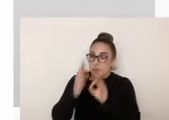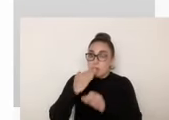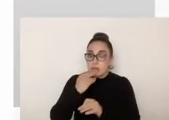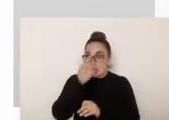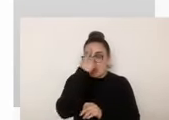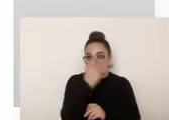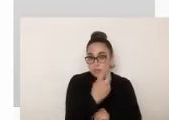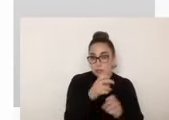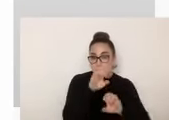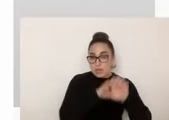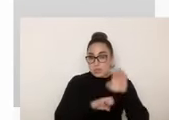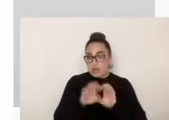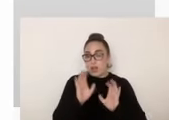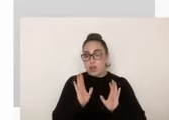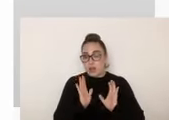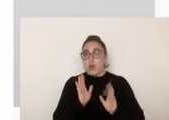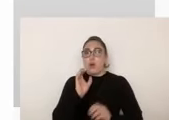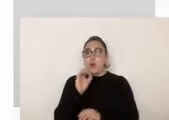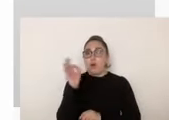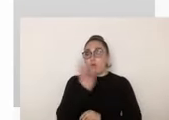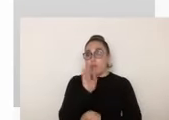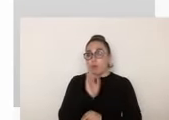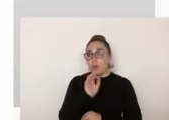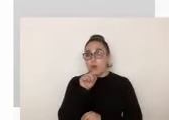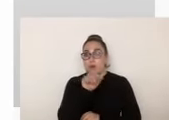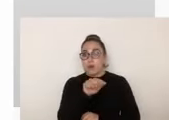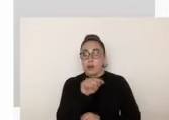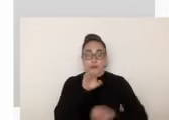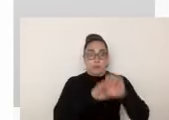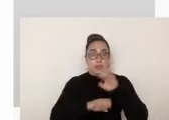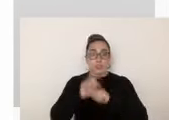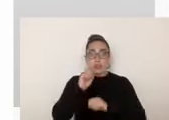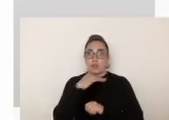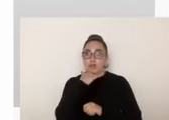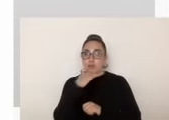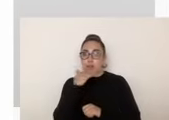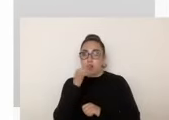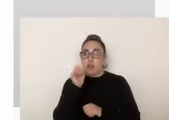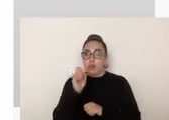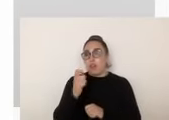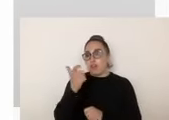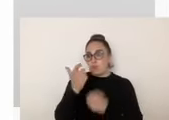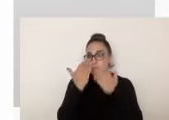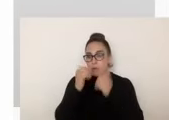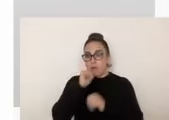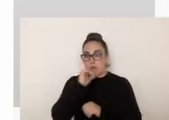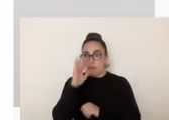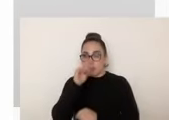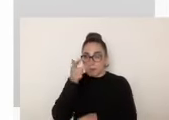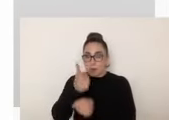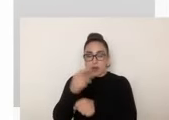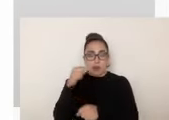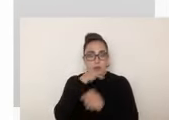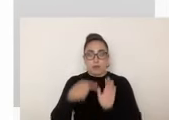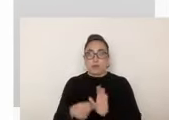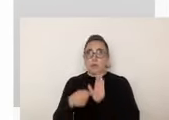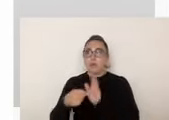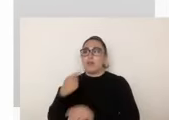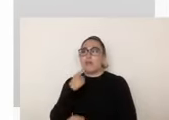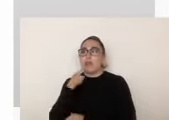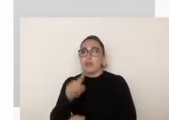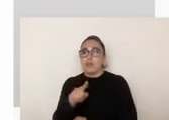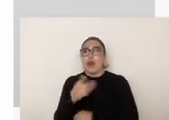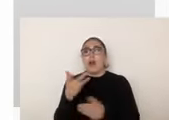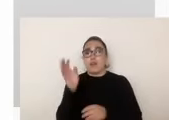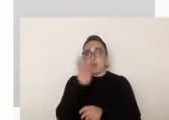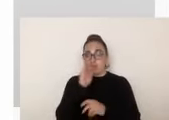por ejemplo, incluso en este caso de lavado de activos, cuando lo detectó lo puso en conocimiento de las autoridades. Entonces, aunque haya